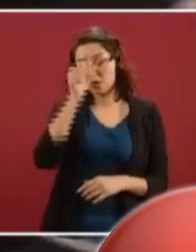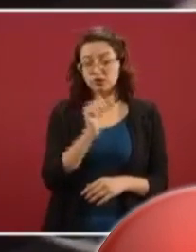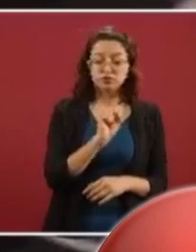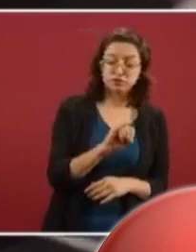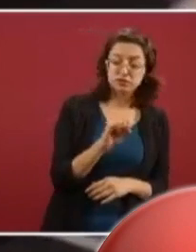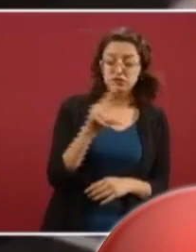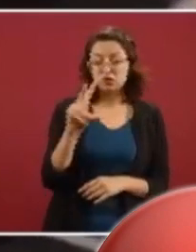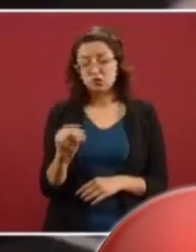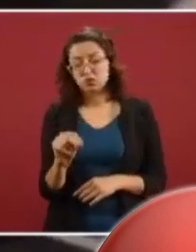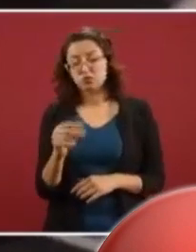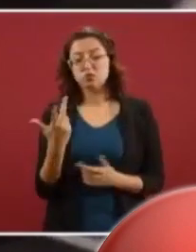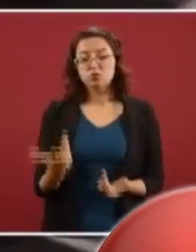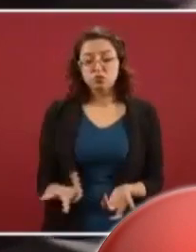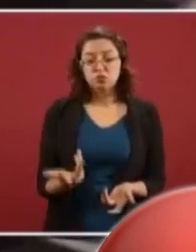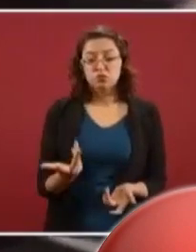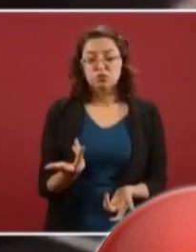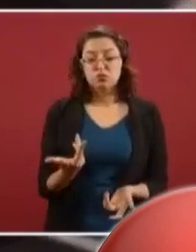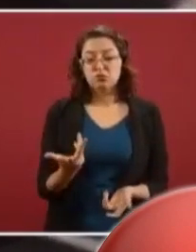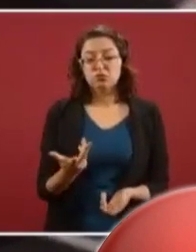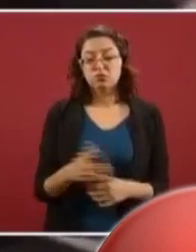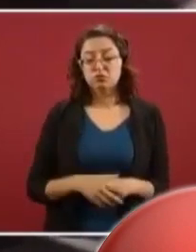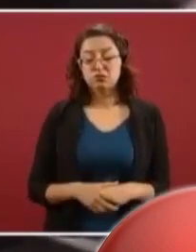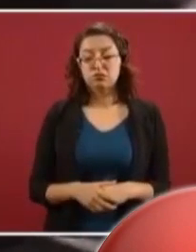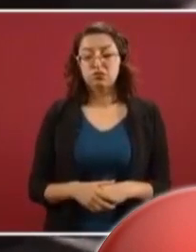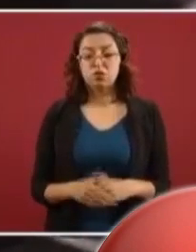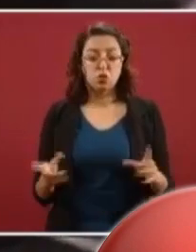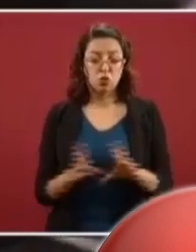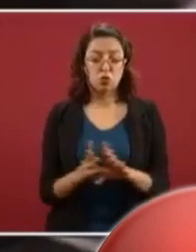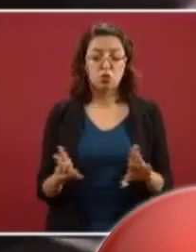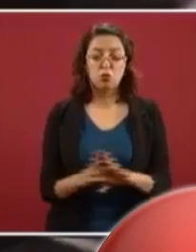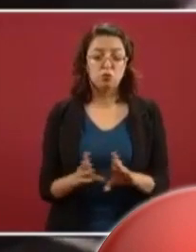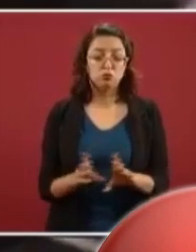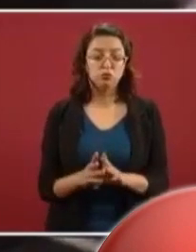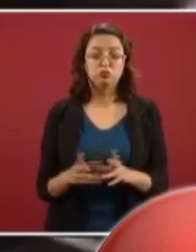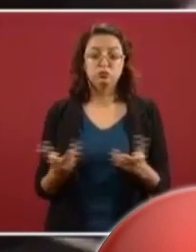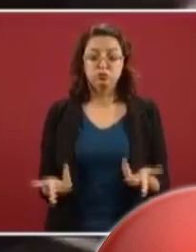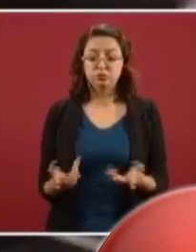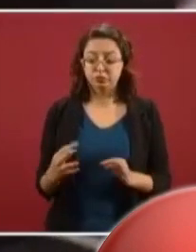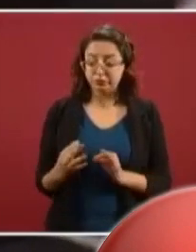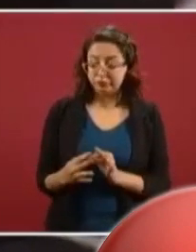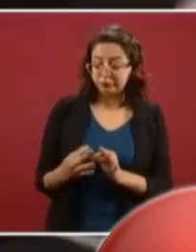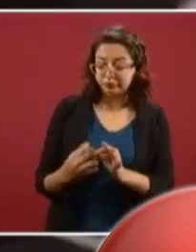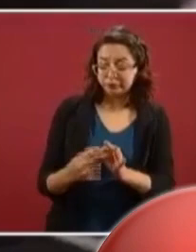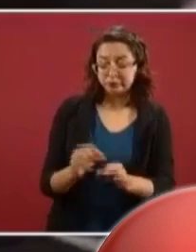no en lo que se está haciendo en la forma en que estamos cumpliendo